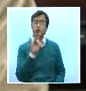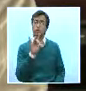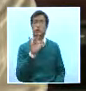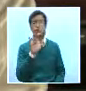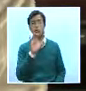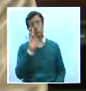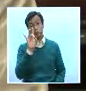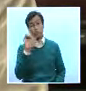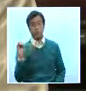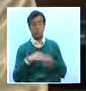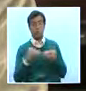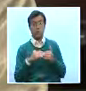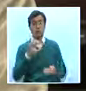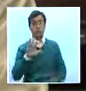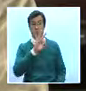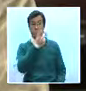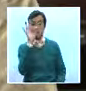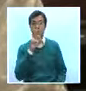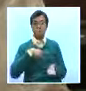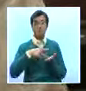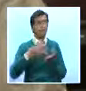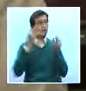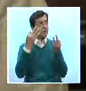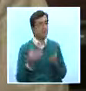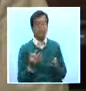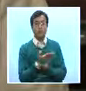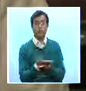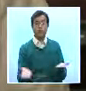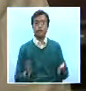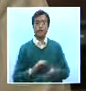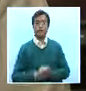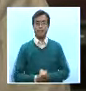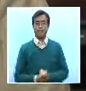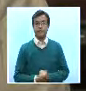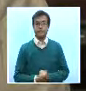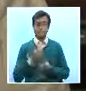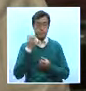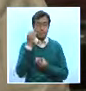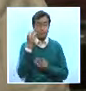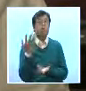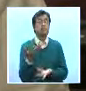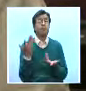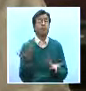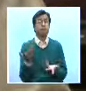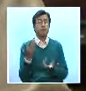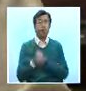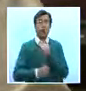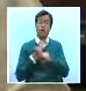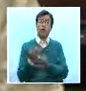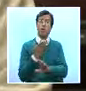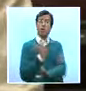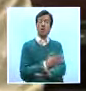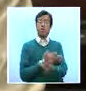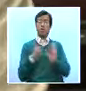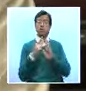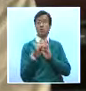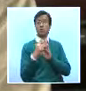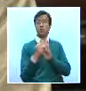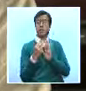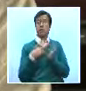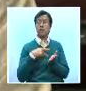$68,880, con un 5% cancelado al momento de la transferencia de los bienes. Según la información, solo el año pasado, el Servicio de Rentas